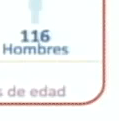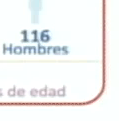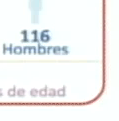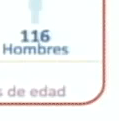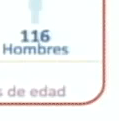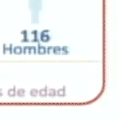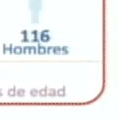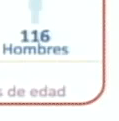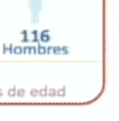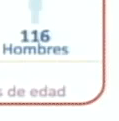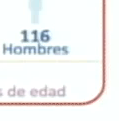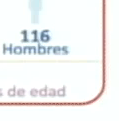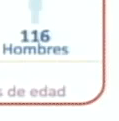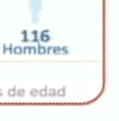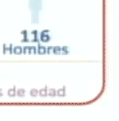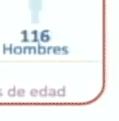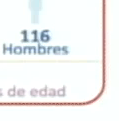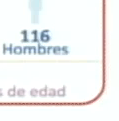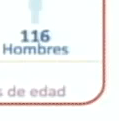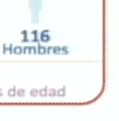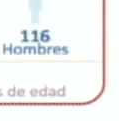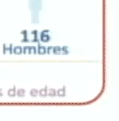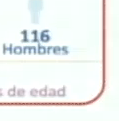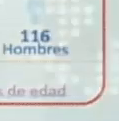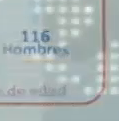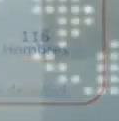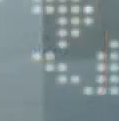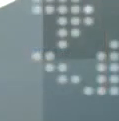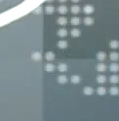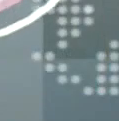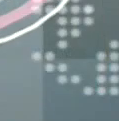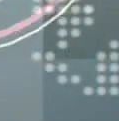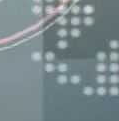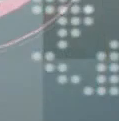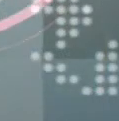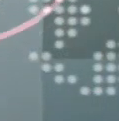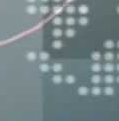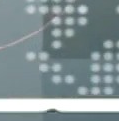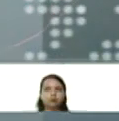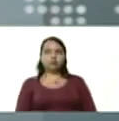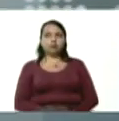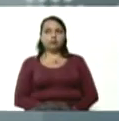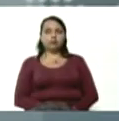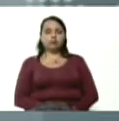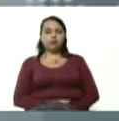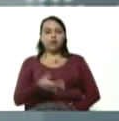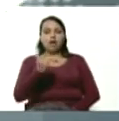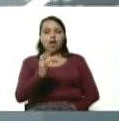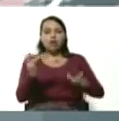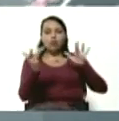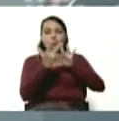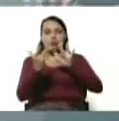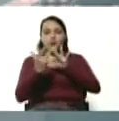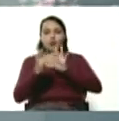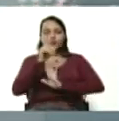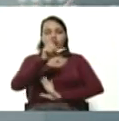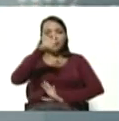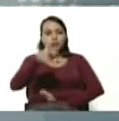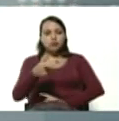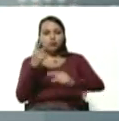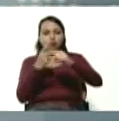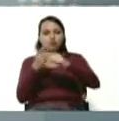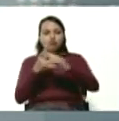municipio Juan José Mora, que son casos contactos de un caso positivo